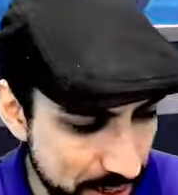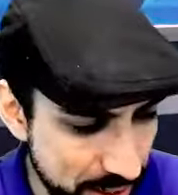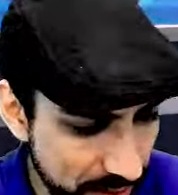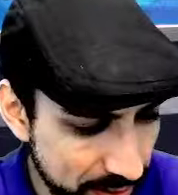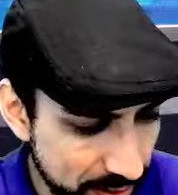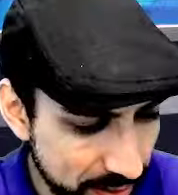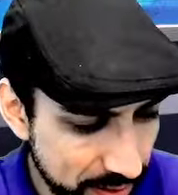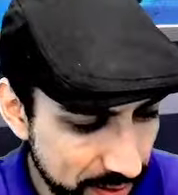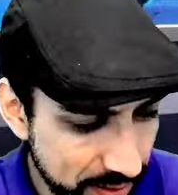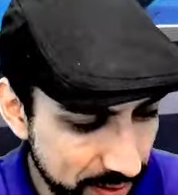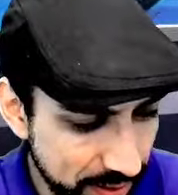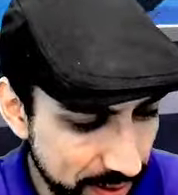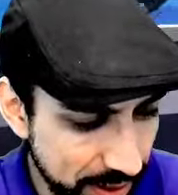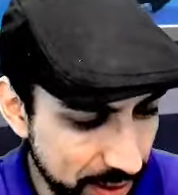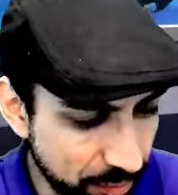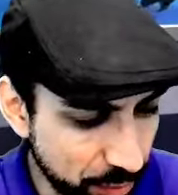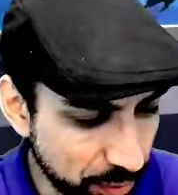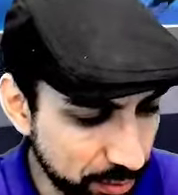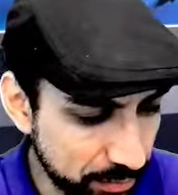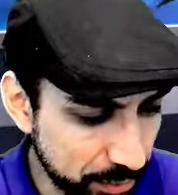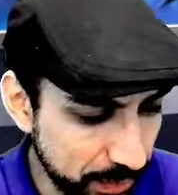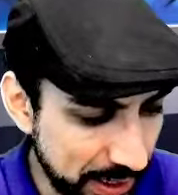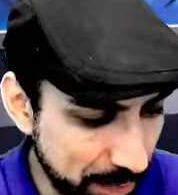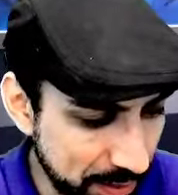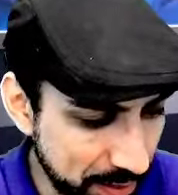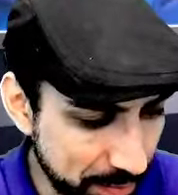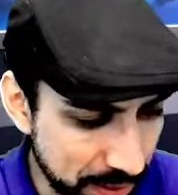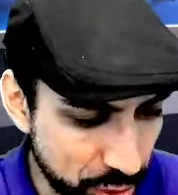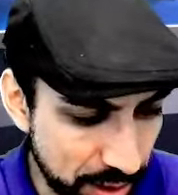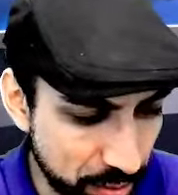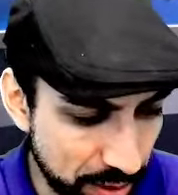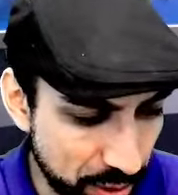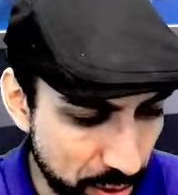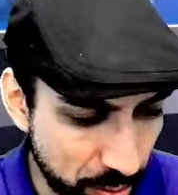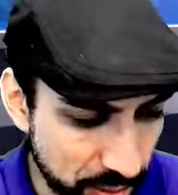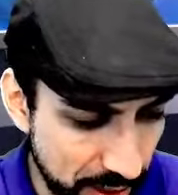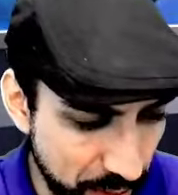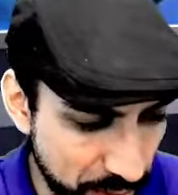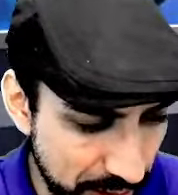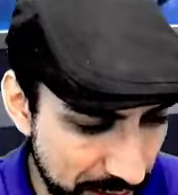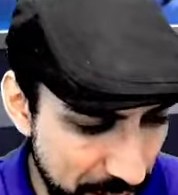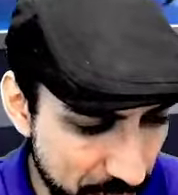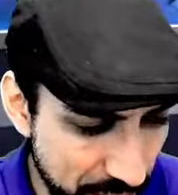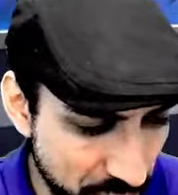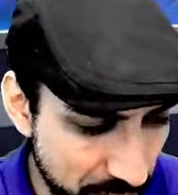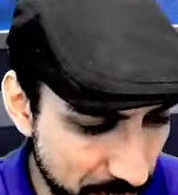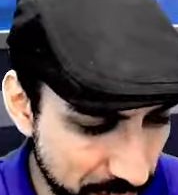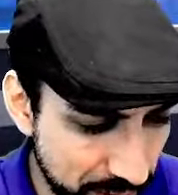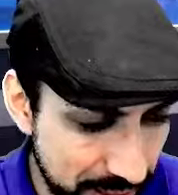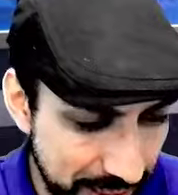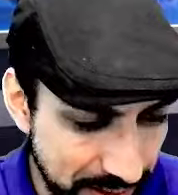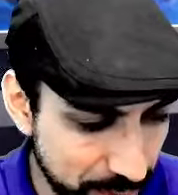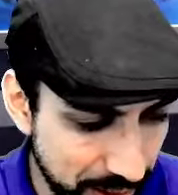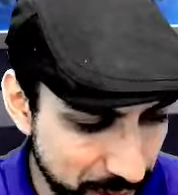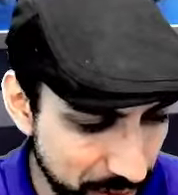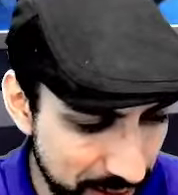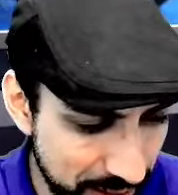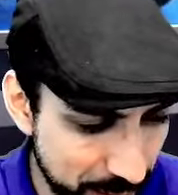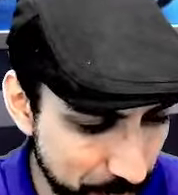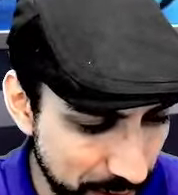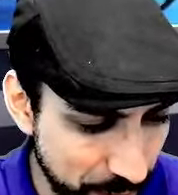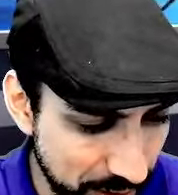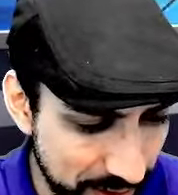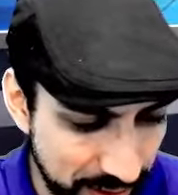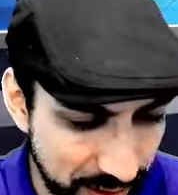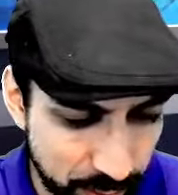de Morena, que en el fondo, pues prácticamente menciona lo que dio a conocer la doctora Claudia Sheinbaum. Tienen que aceptar su